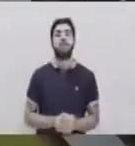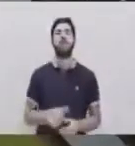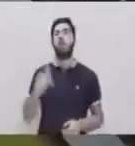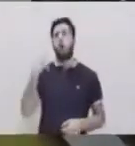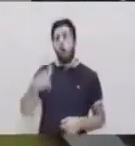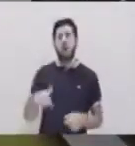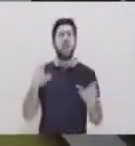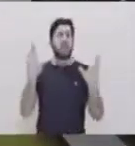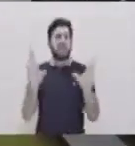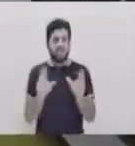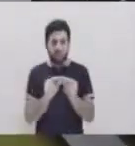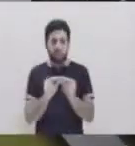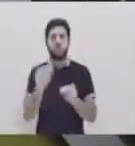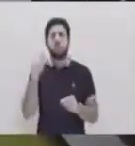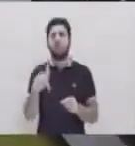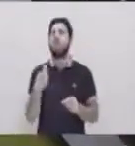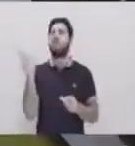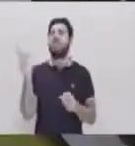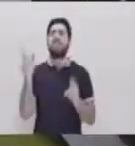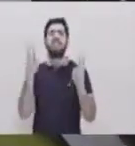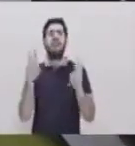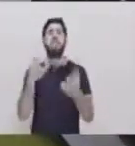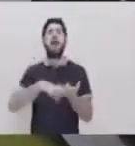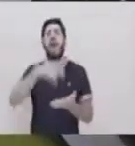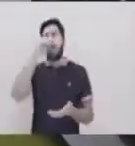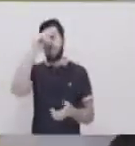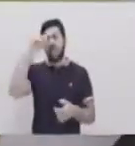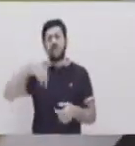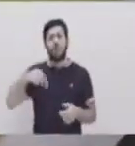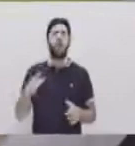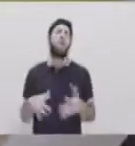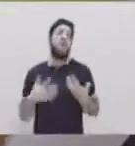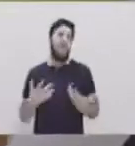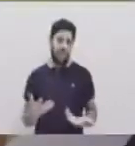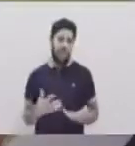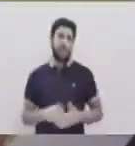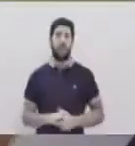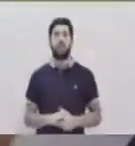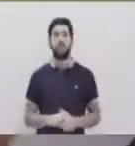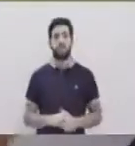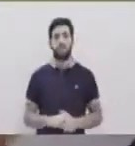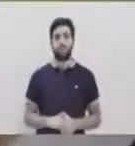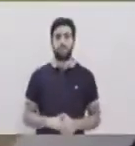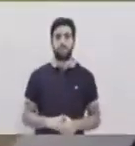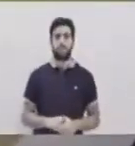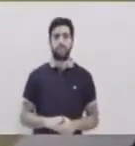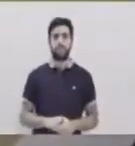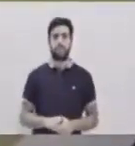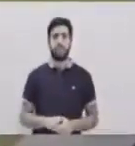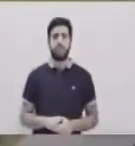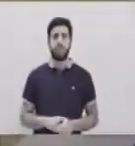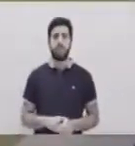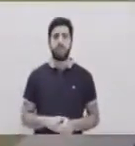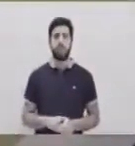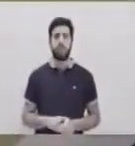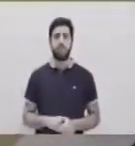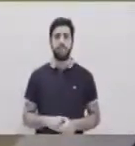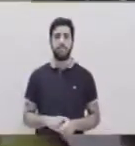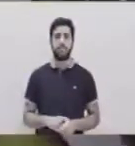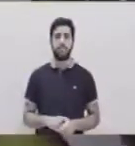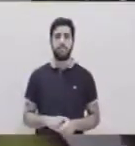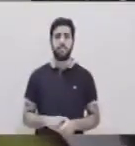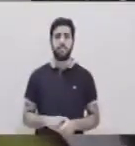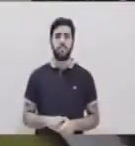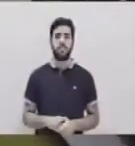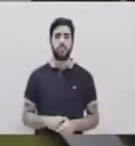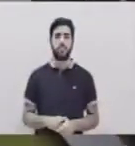Evelyn, ¿qué aprendimos con poder hacer esto? ¿Qué se puede obtener de información para todas las personas que nos están viendo en casa?